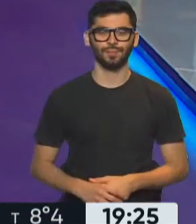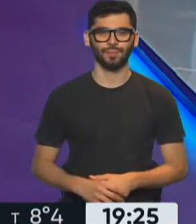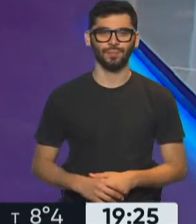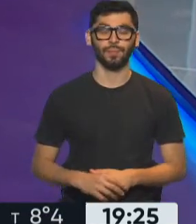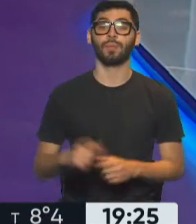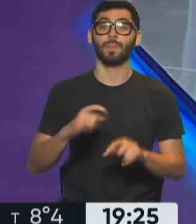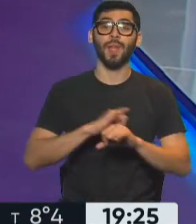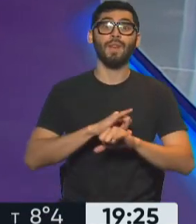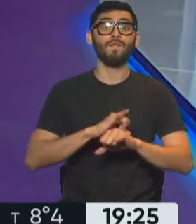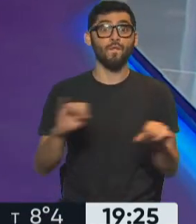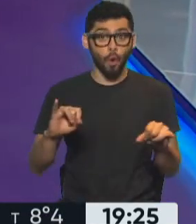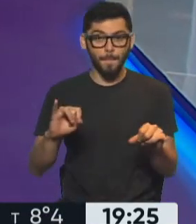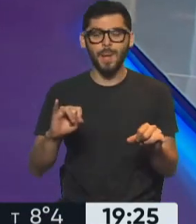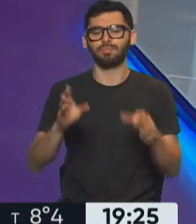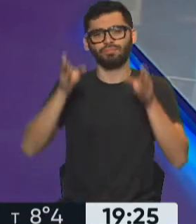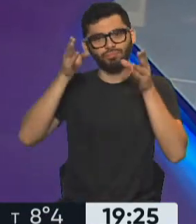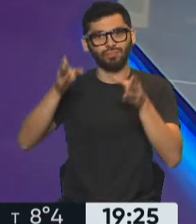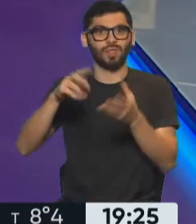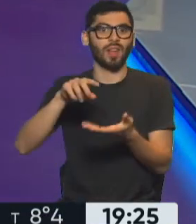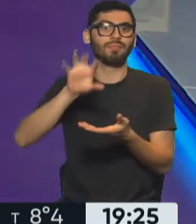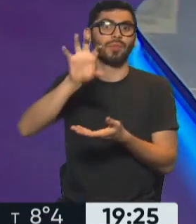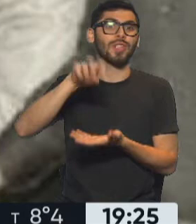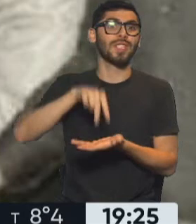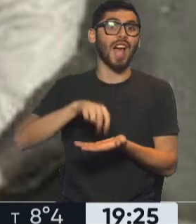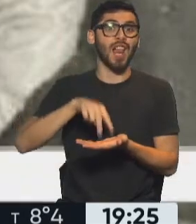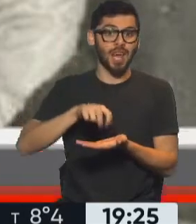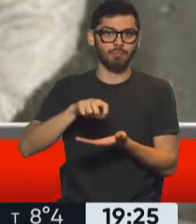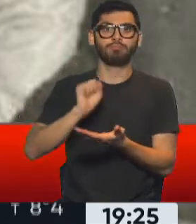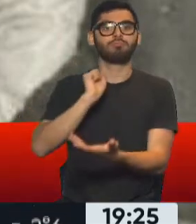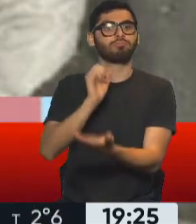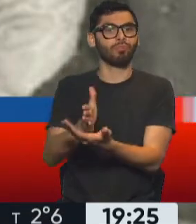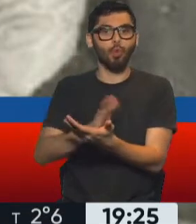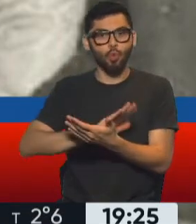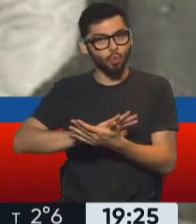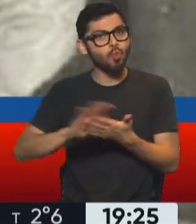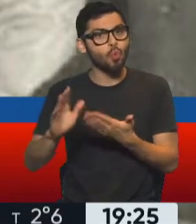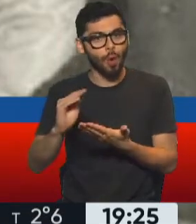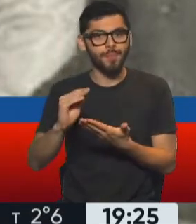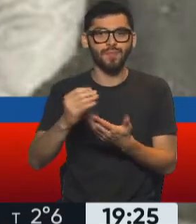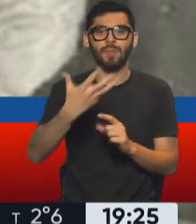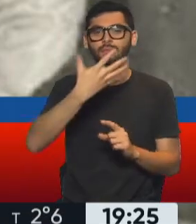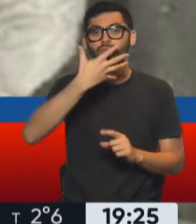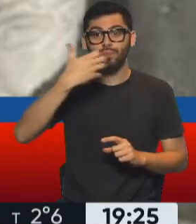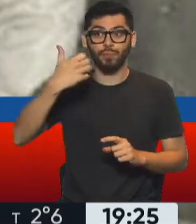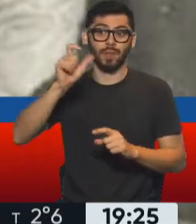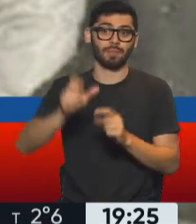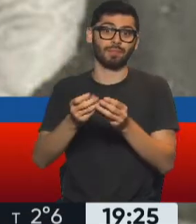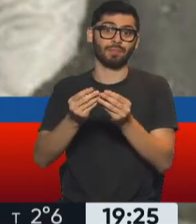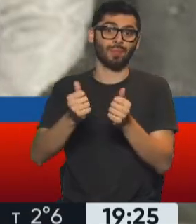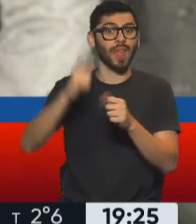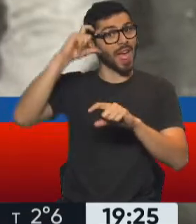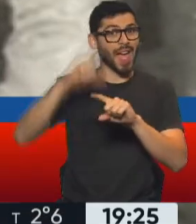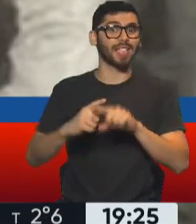Y con la información nos vamos a Salta porque se conocieron nuevas condenas en lo que tiene que ver con el secuestro y desaparición del